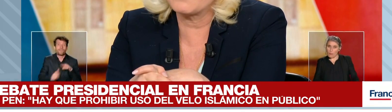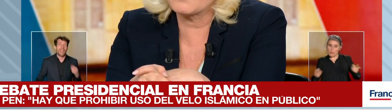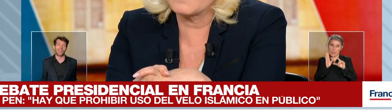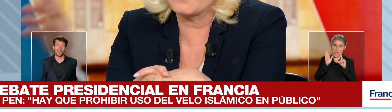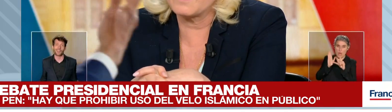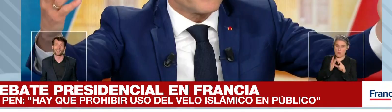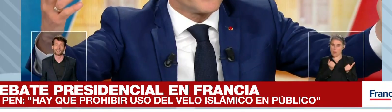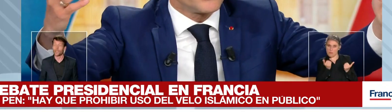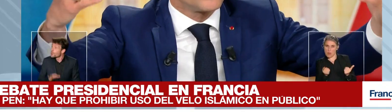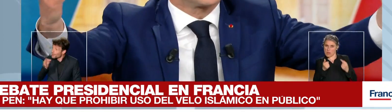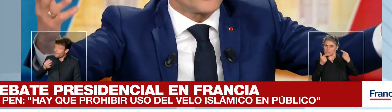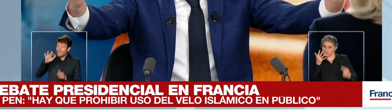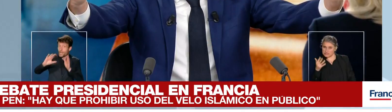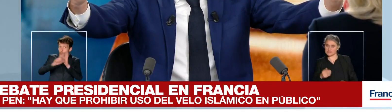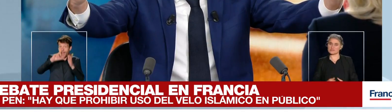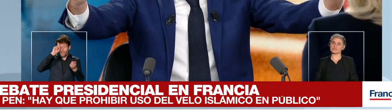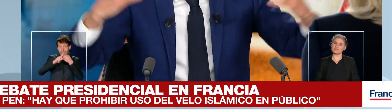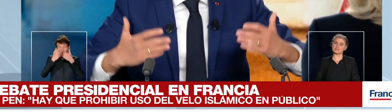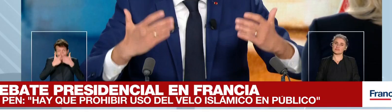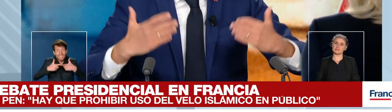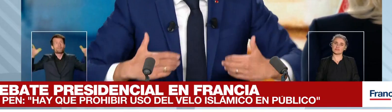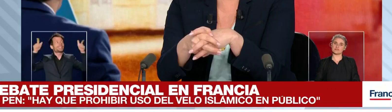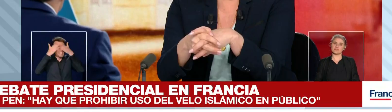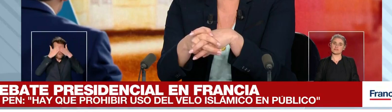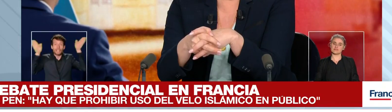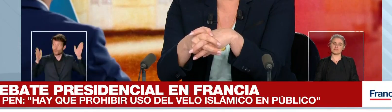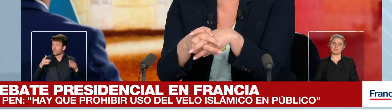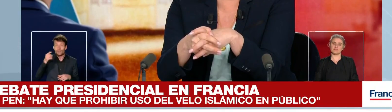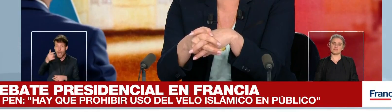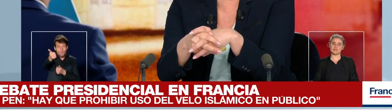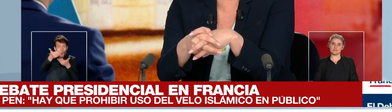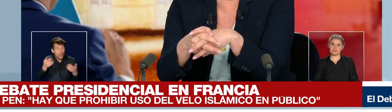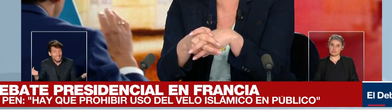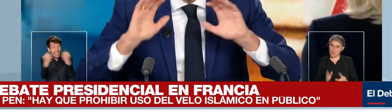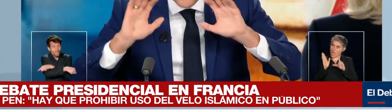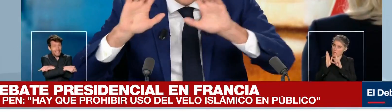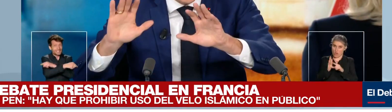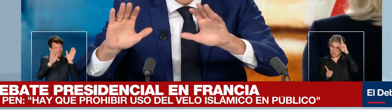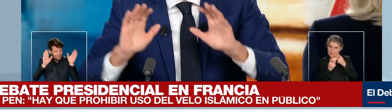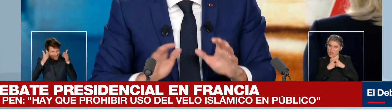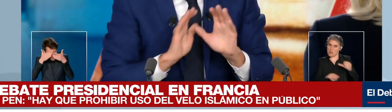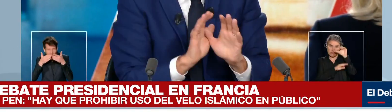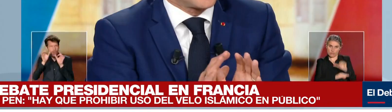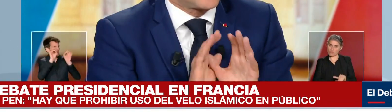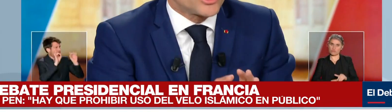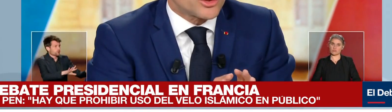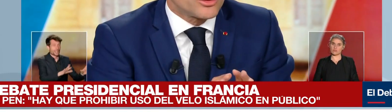mundo a establecer. Sí, de libertad, de tolerancia. Usted está proponiendo una prohibición. Es una ley. No, es